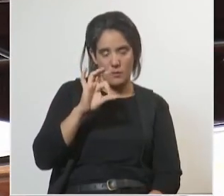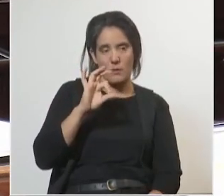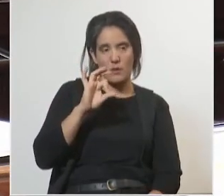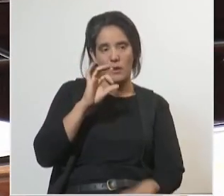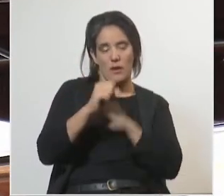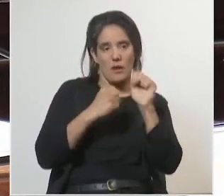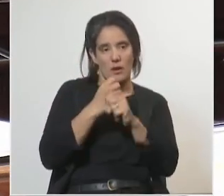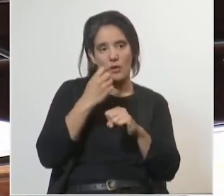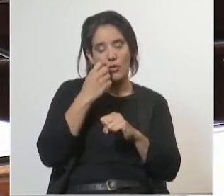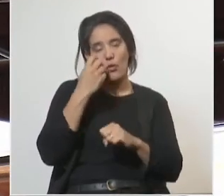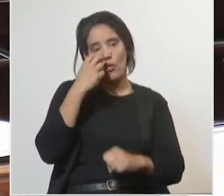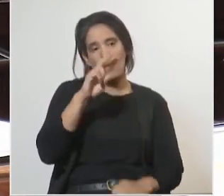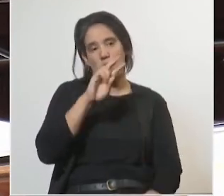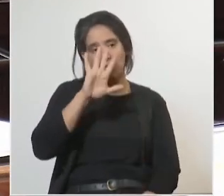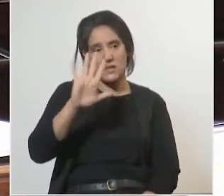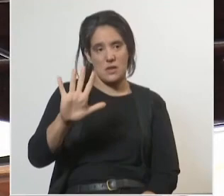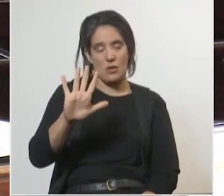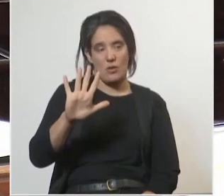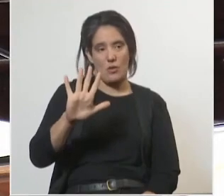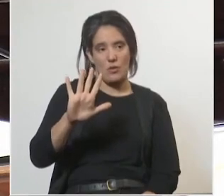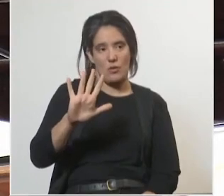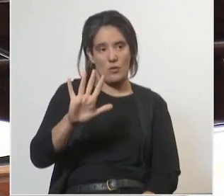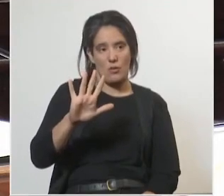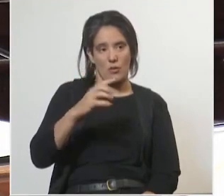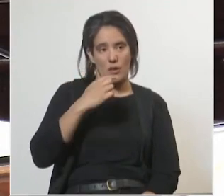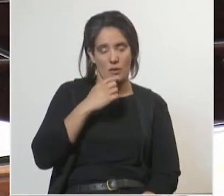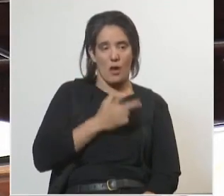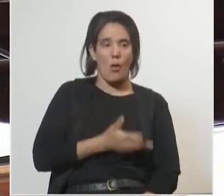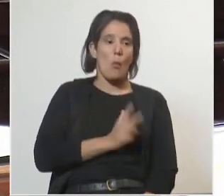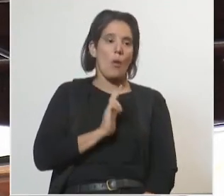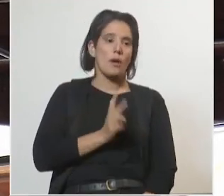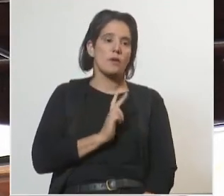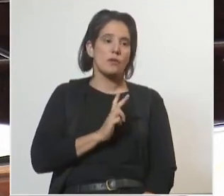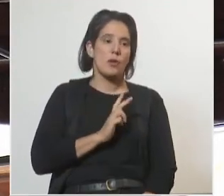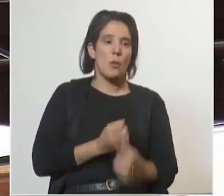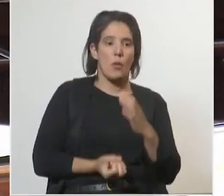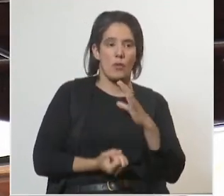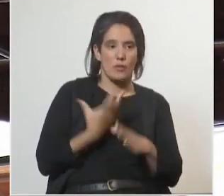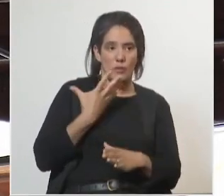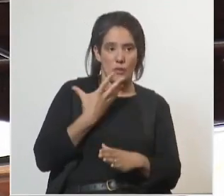septiembre de 2005, la famosa Ley de humanización y